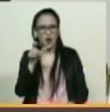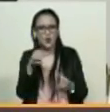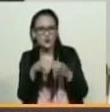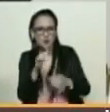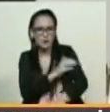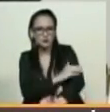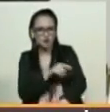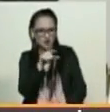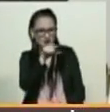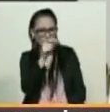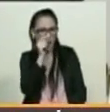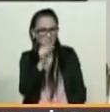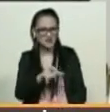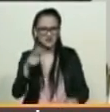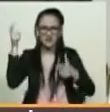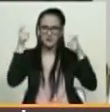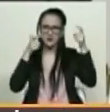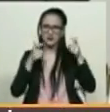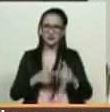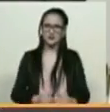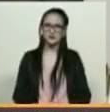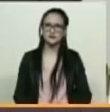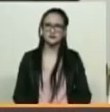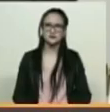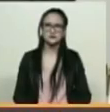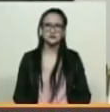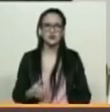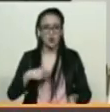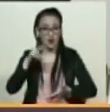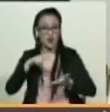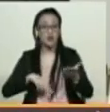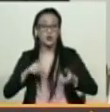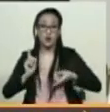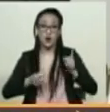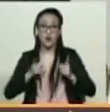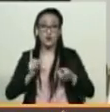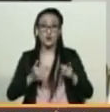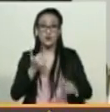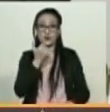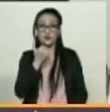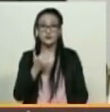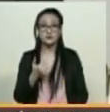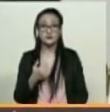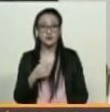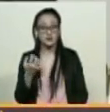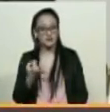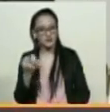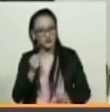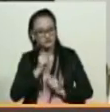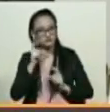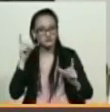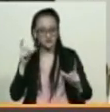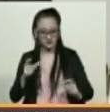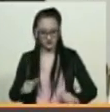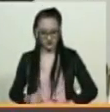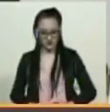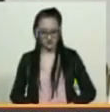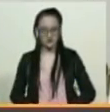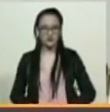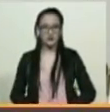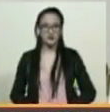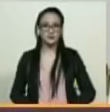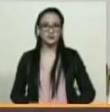es chavista. He leído algunas cosas por allí y es impresionante. Una persona que